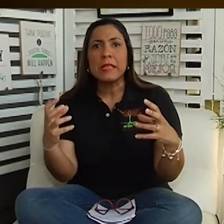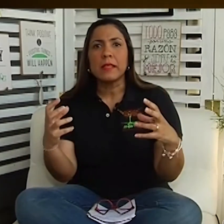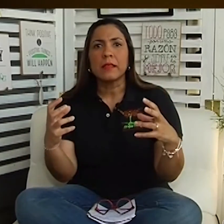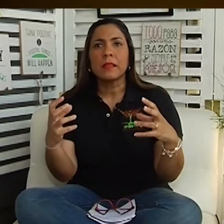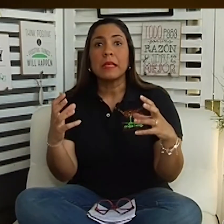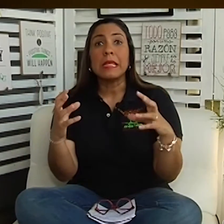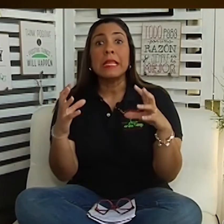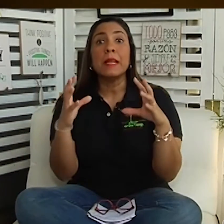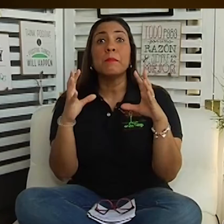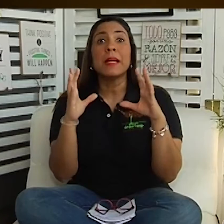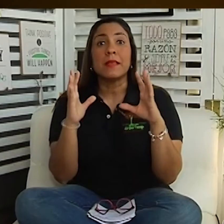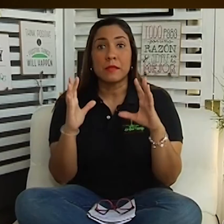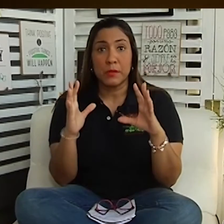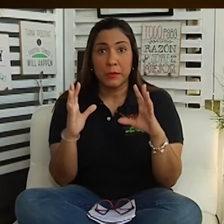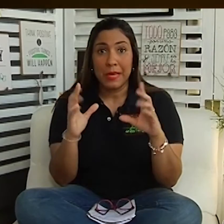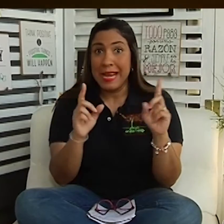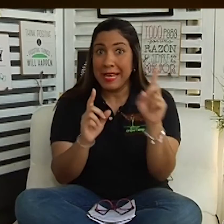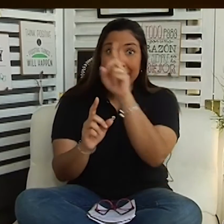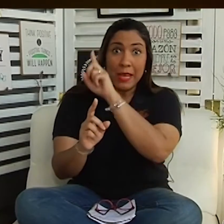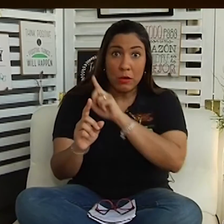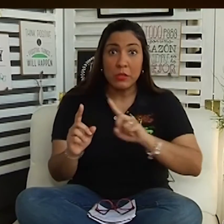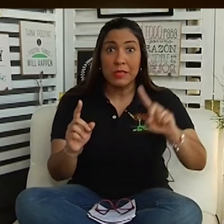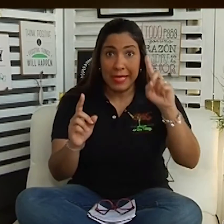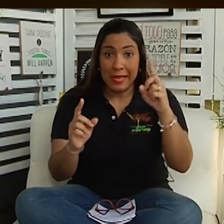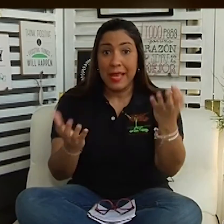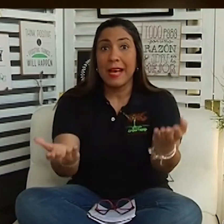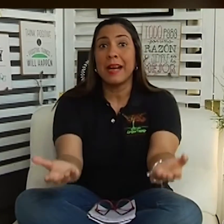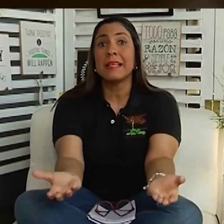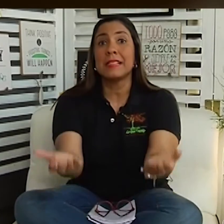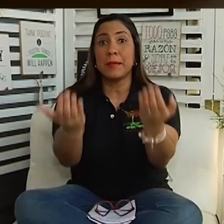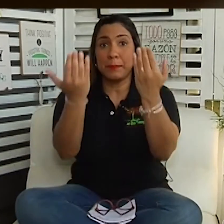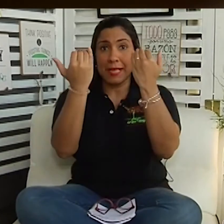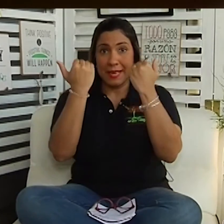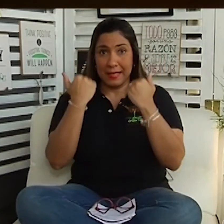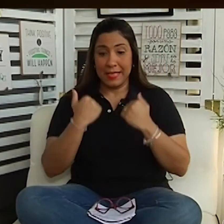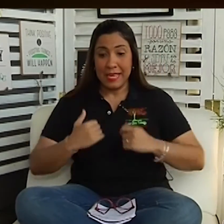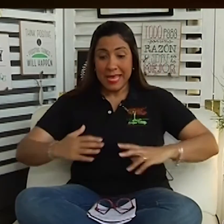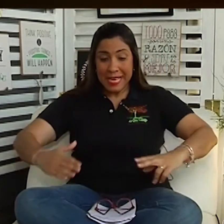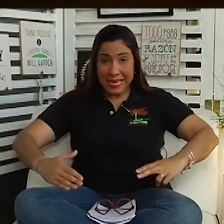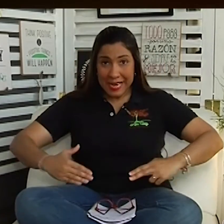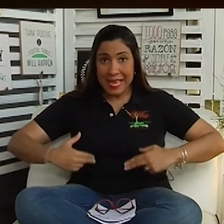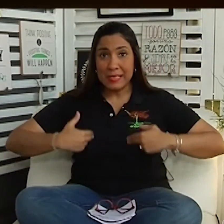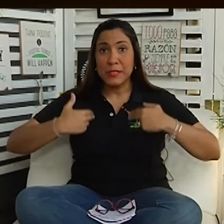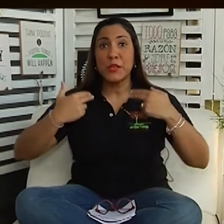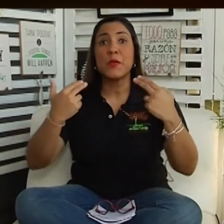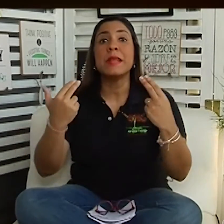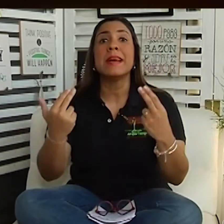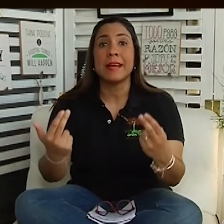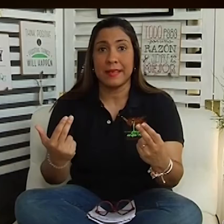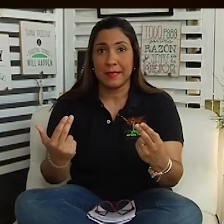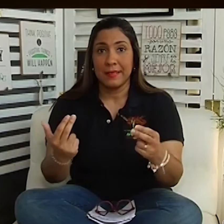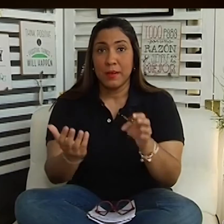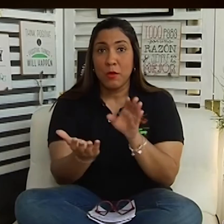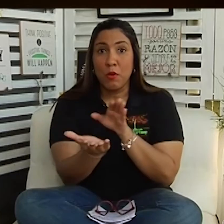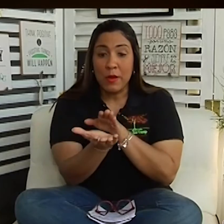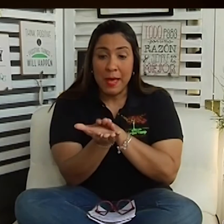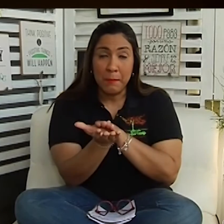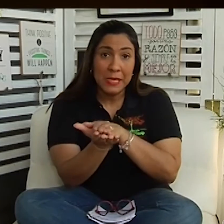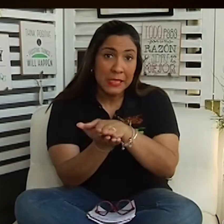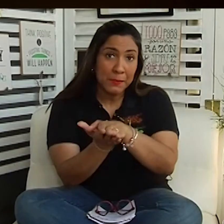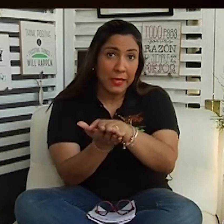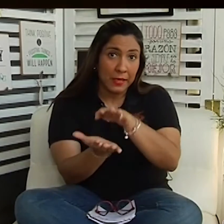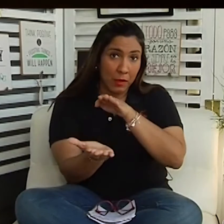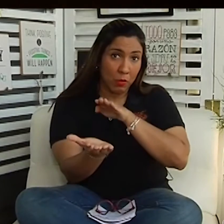esa ira. Y el maestro, lejos de aceptarla y reaccionar con